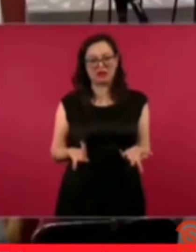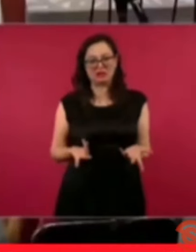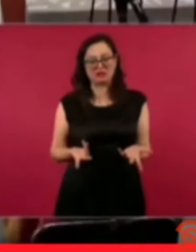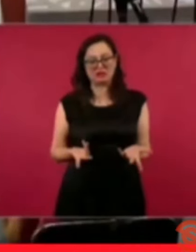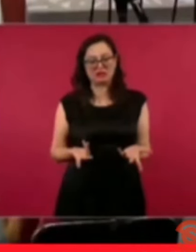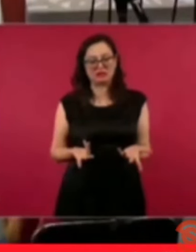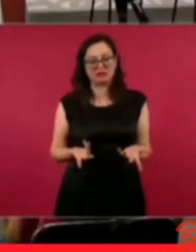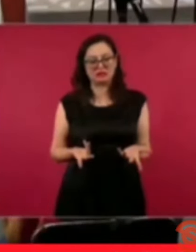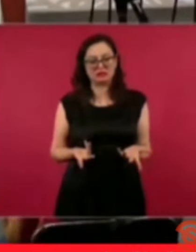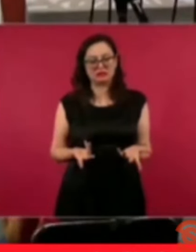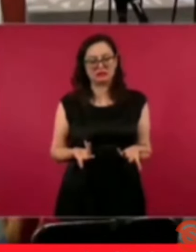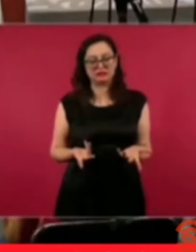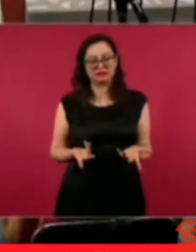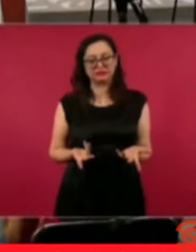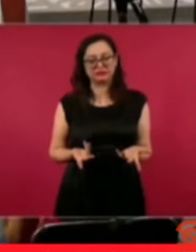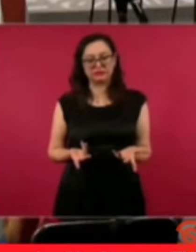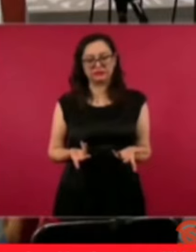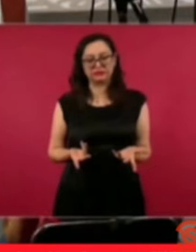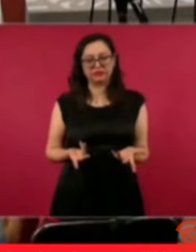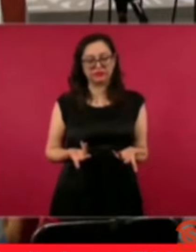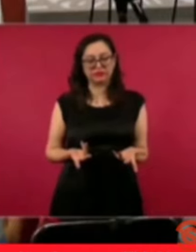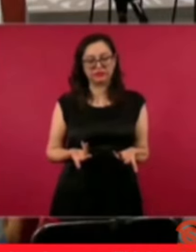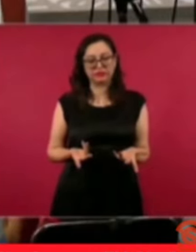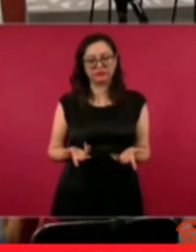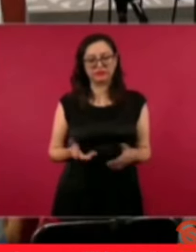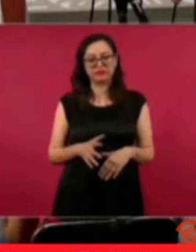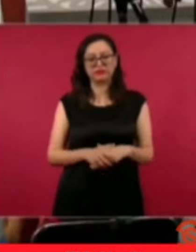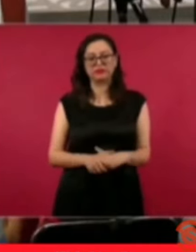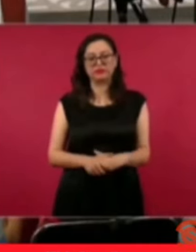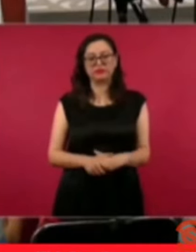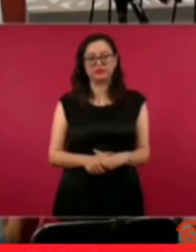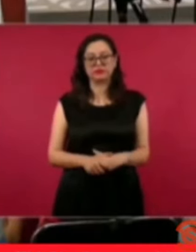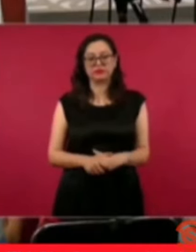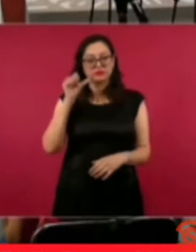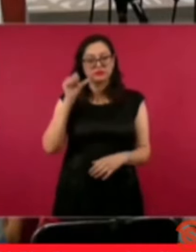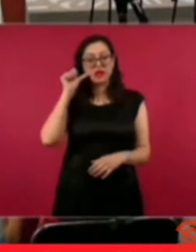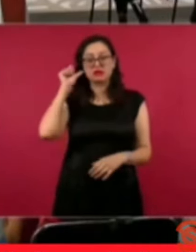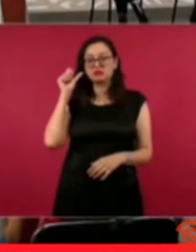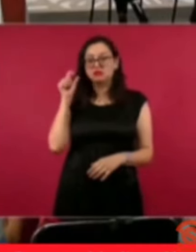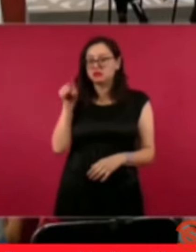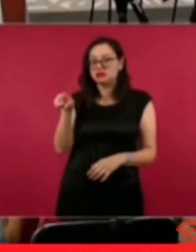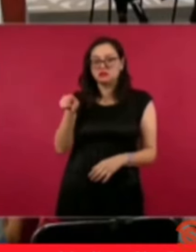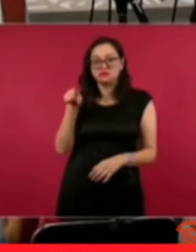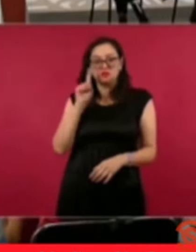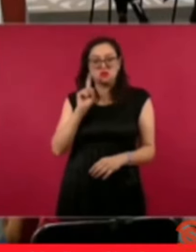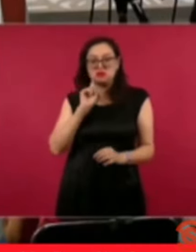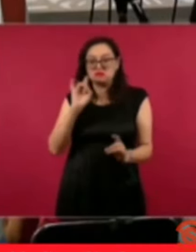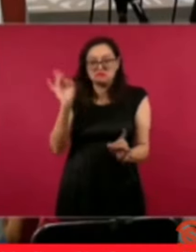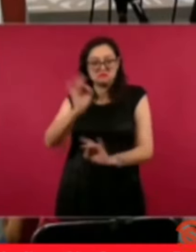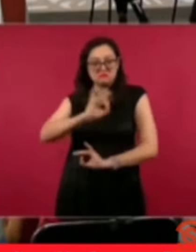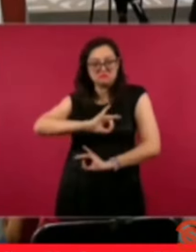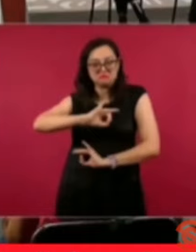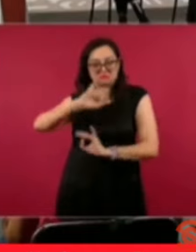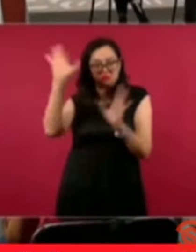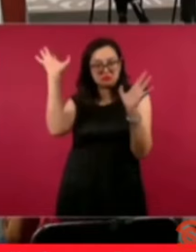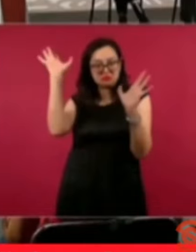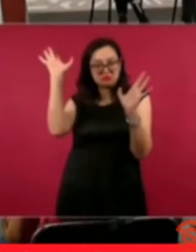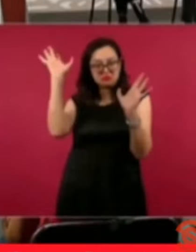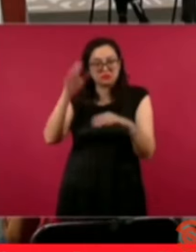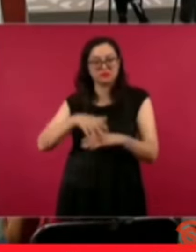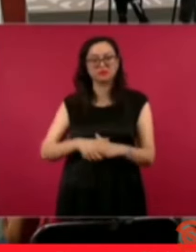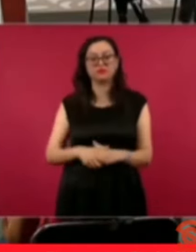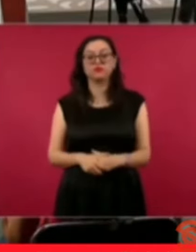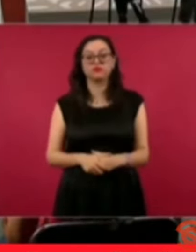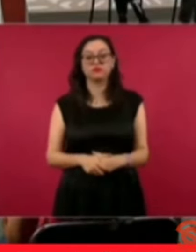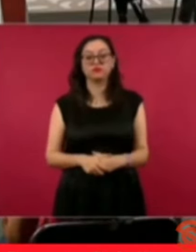sociedad pero a ver ayer creo que fue esto me